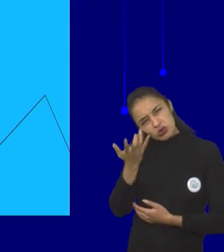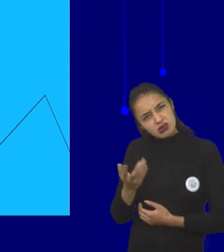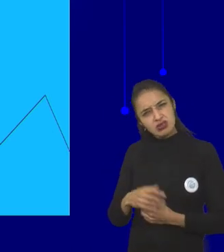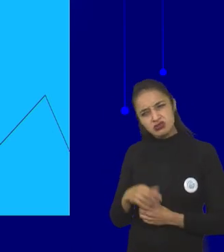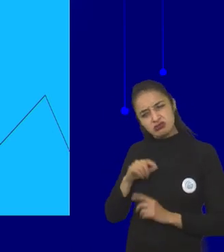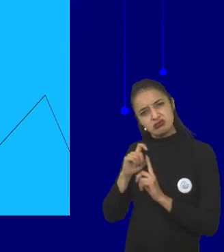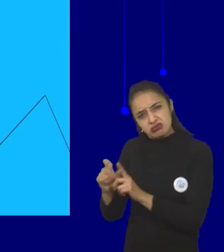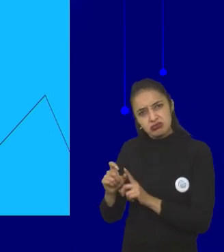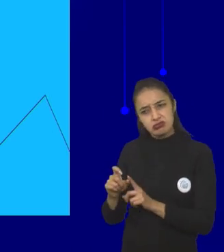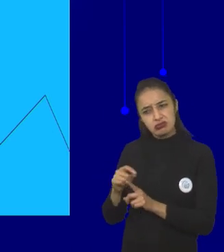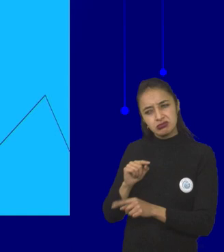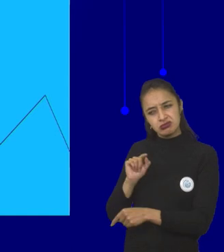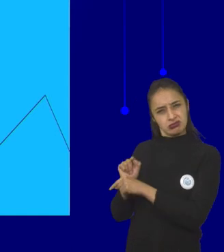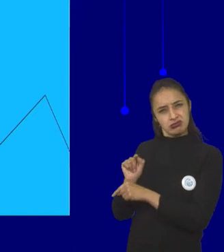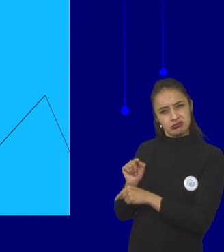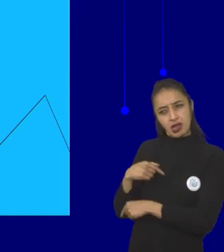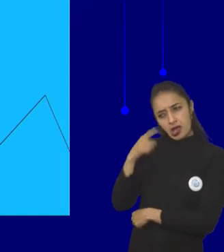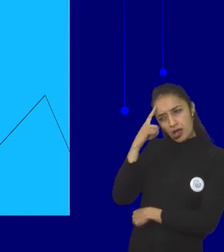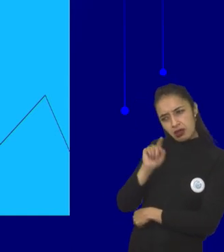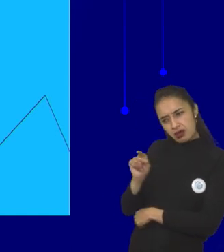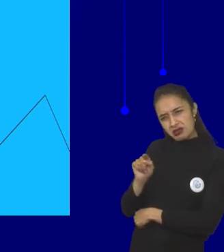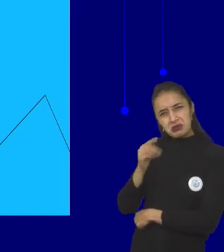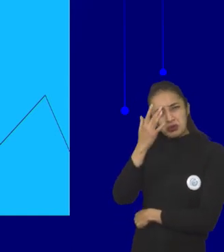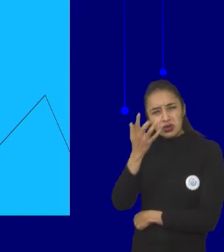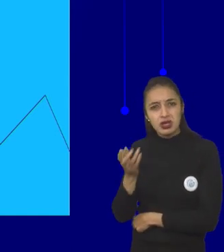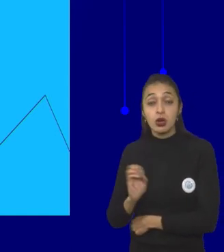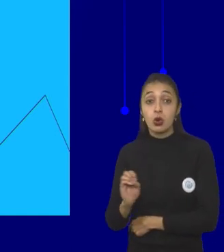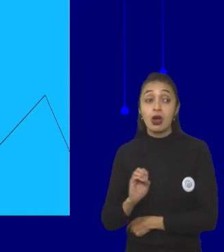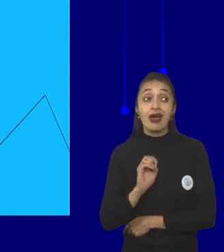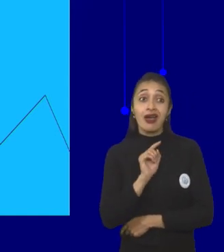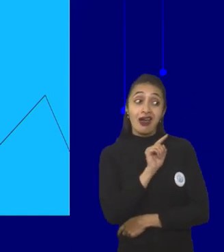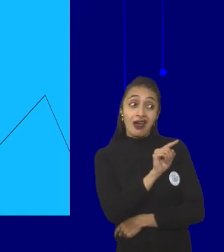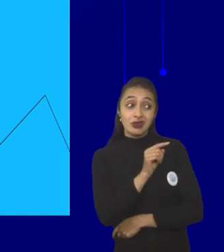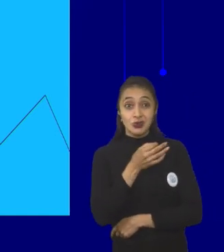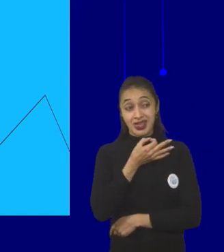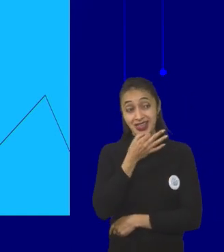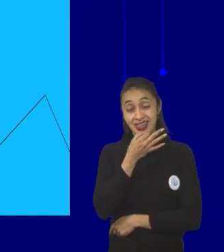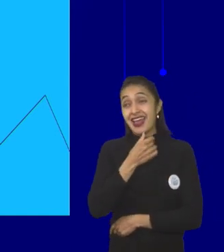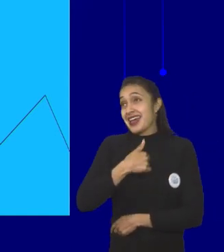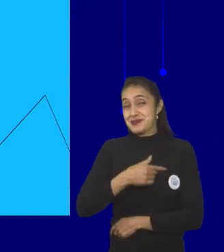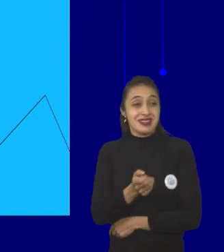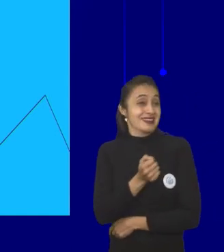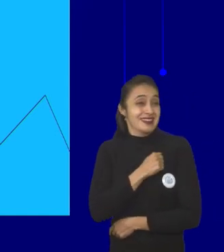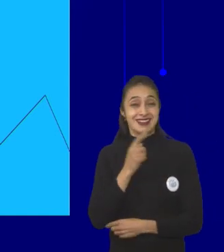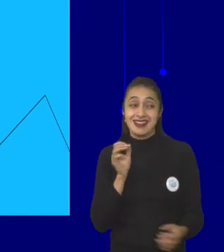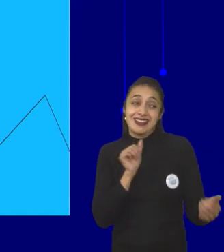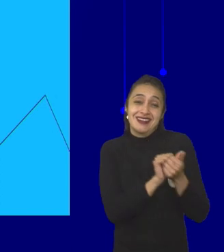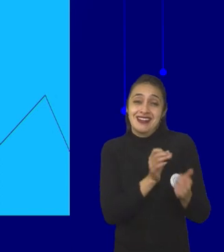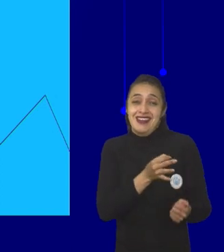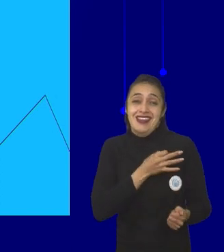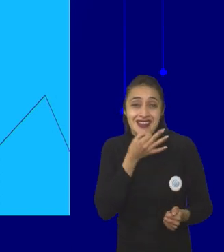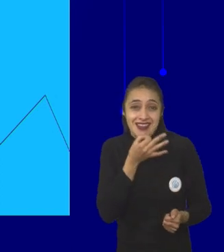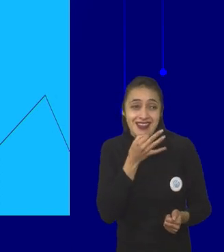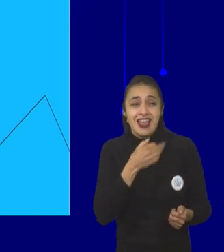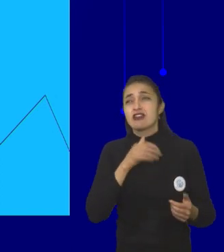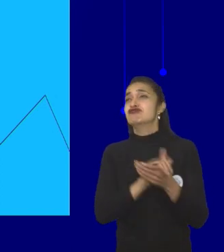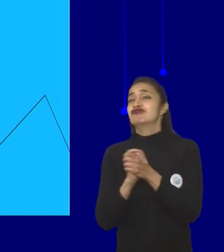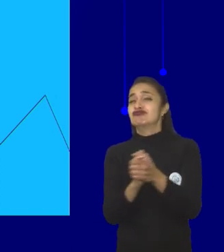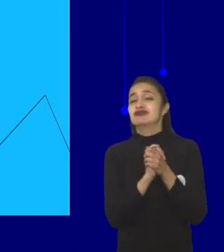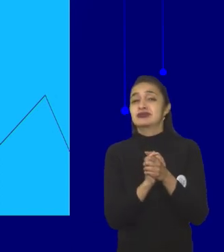tendría que hacerse esa observación? O, ay, tú eres gay, a mí me encantan los gays, yo tengo tantos amigos